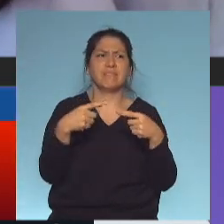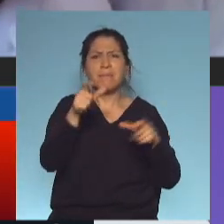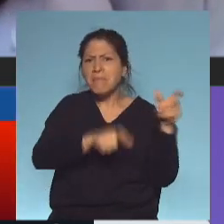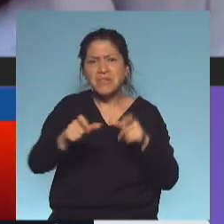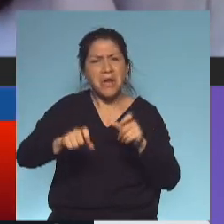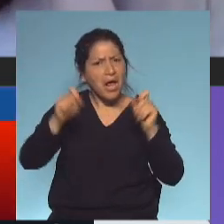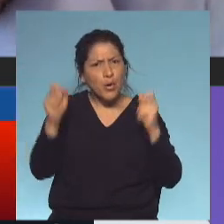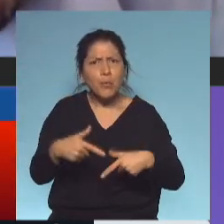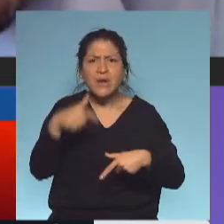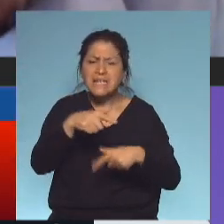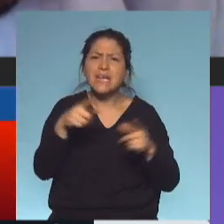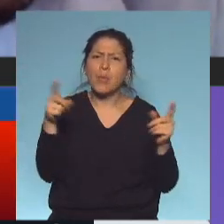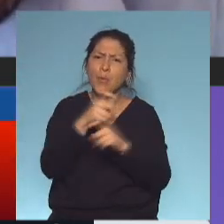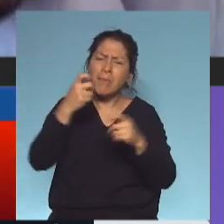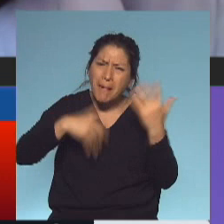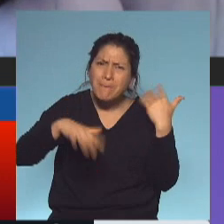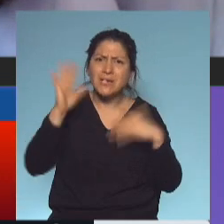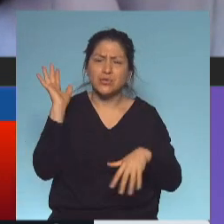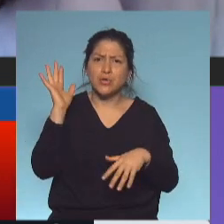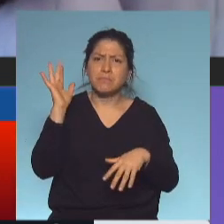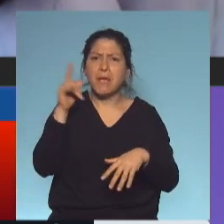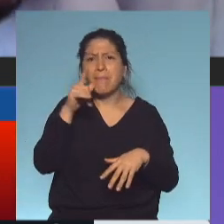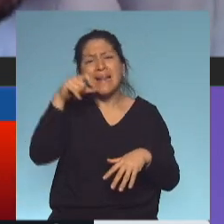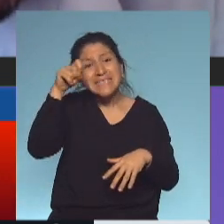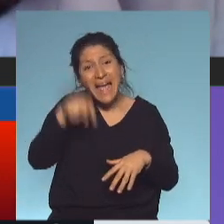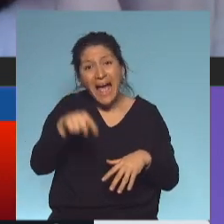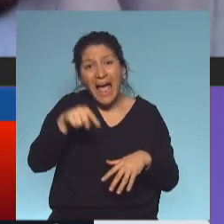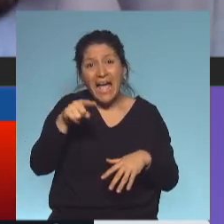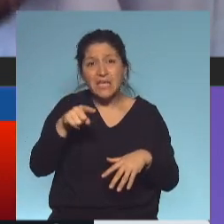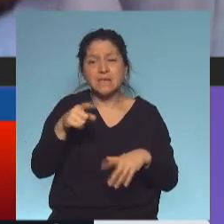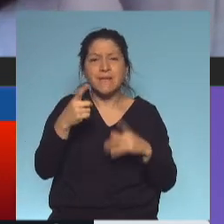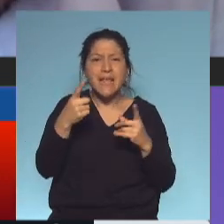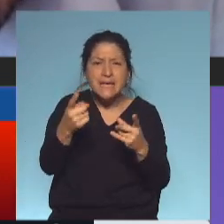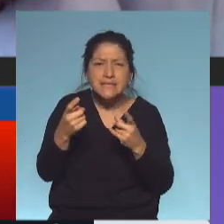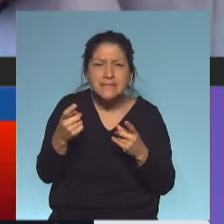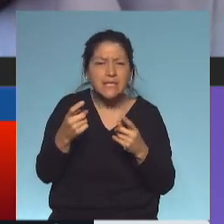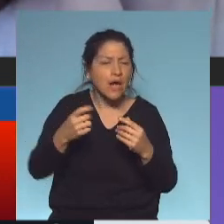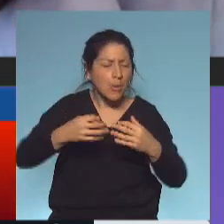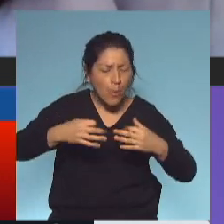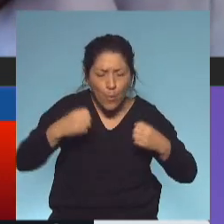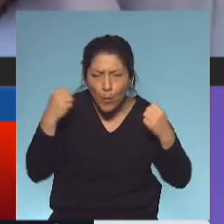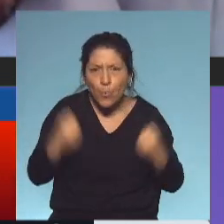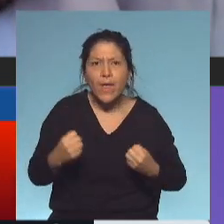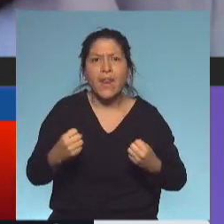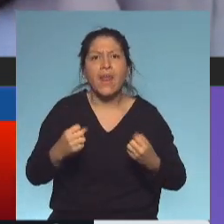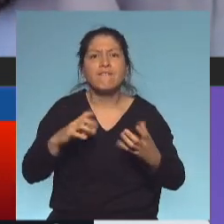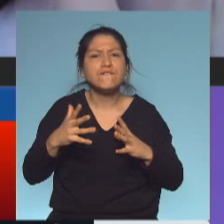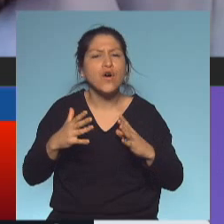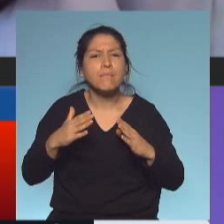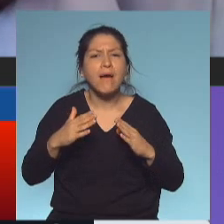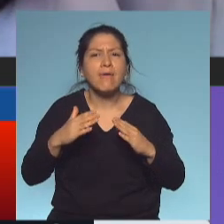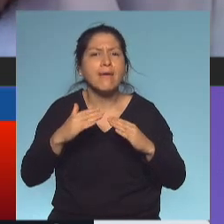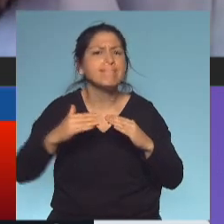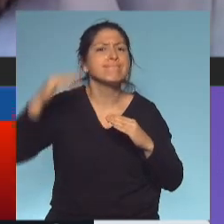Este es el gran problema. Y ahí yo creo que va a tener que haber un altísimo grado